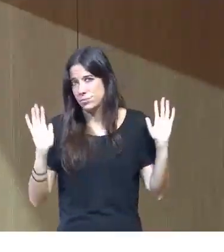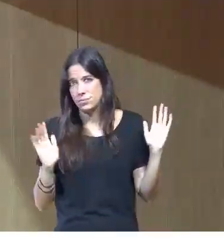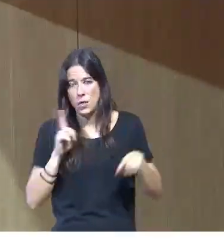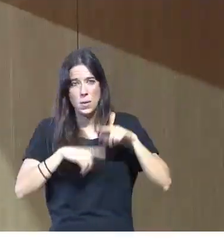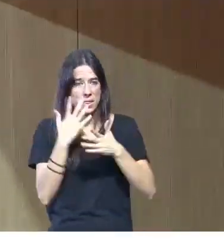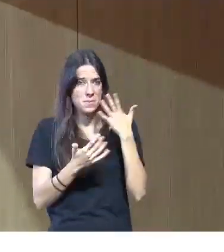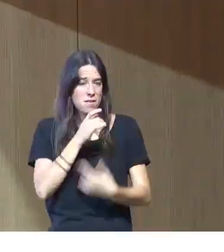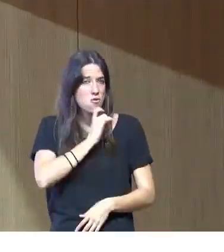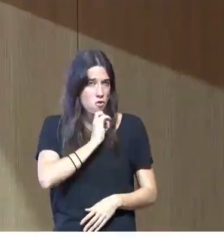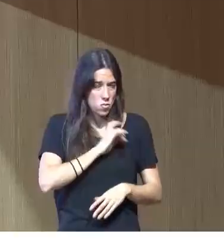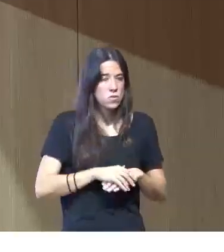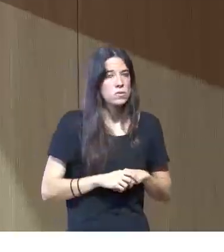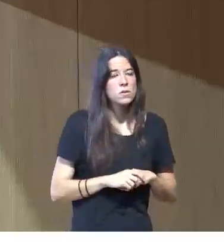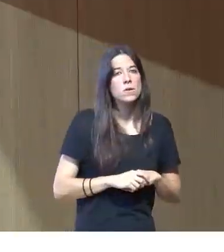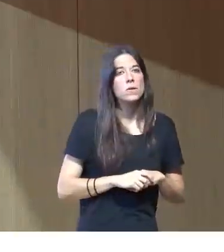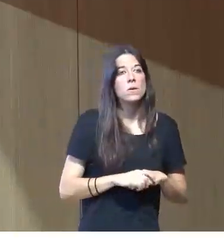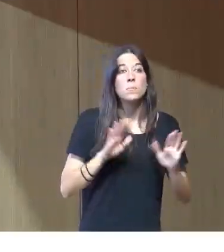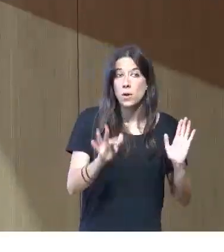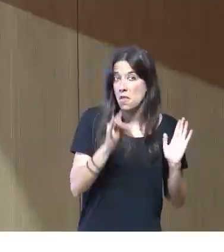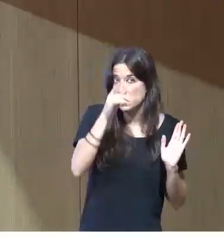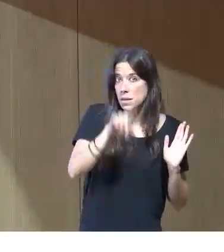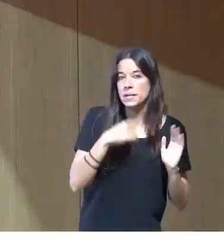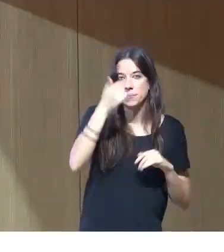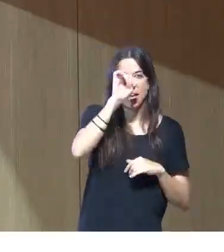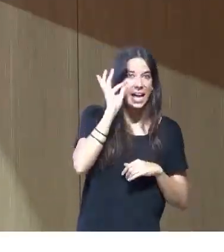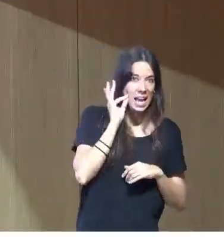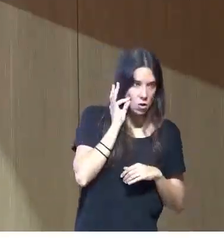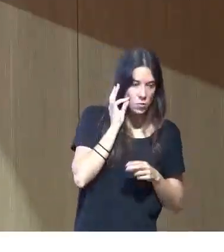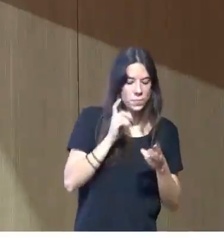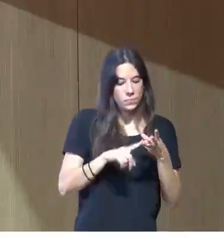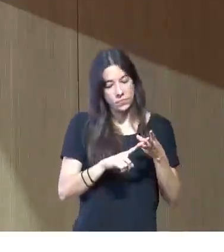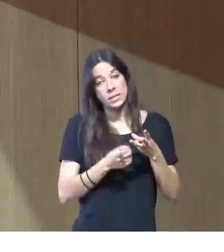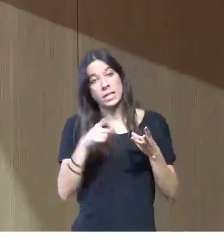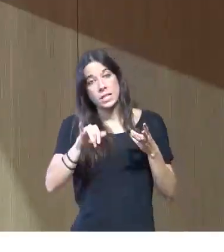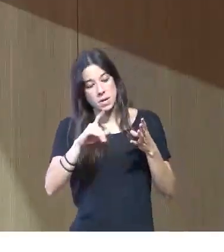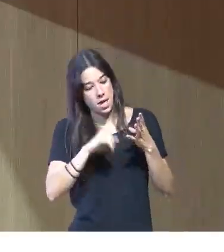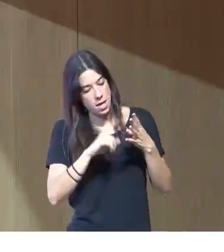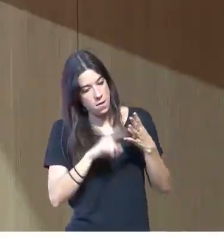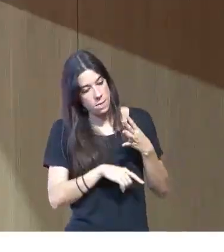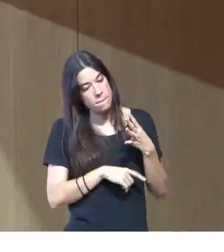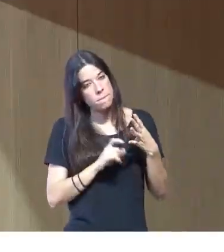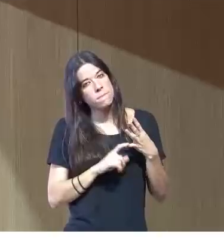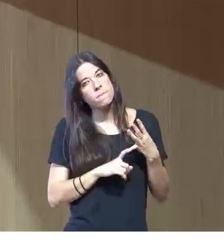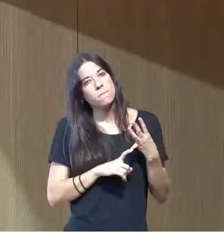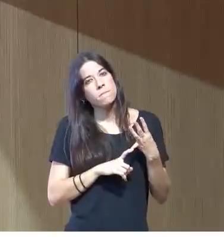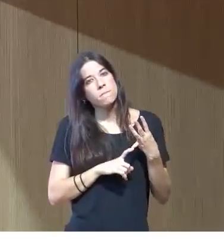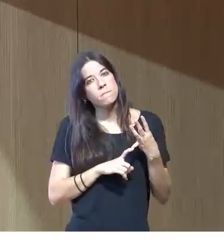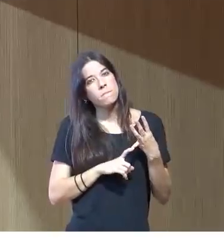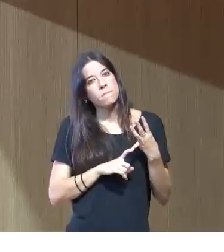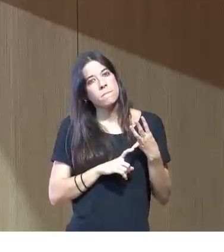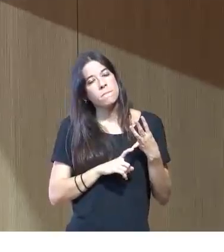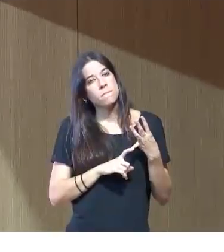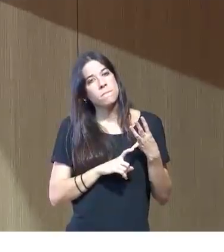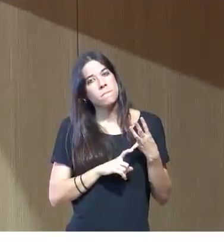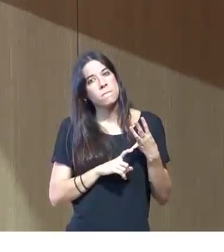pero Claro aparte de eso está el género aparte de eso está la familia